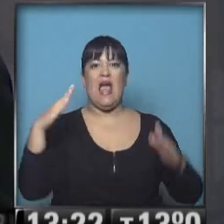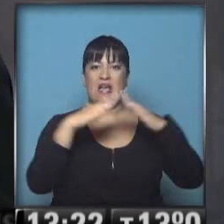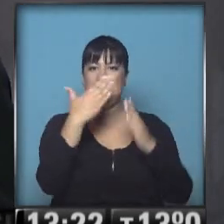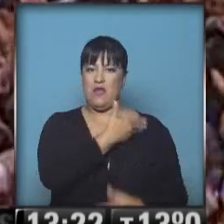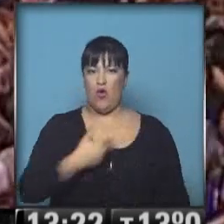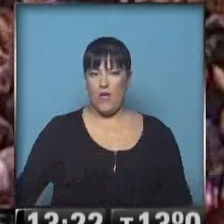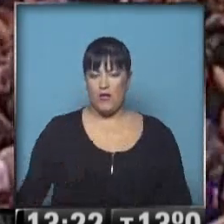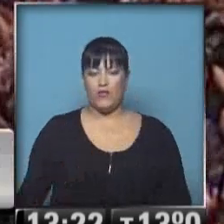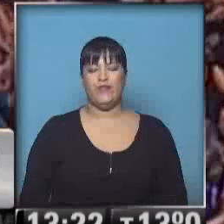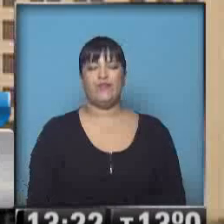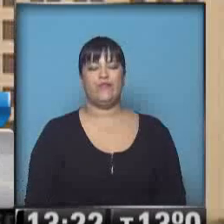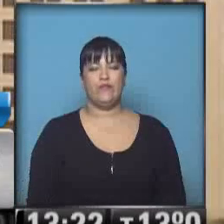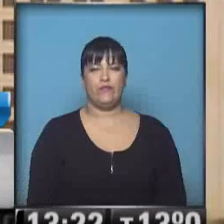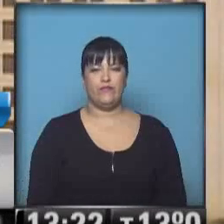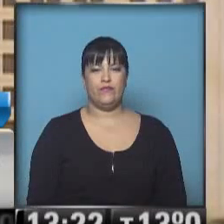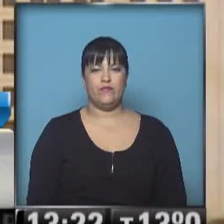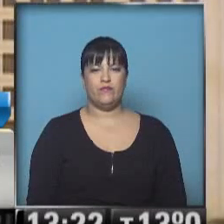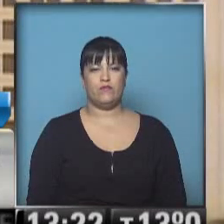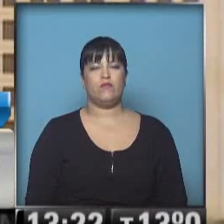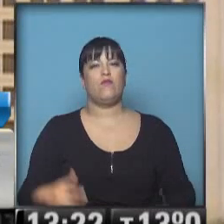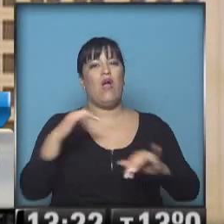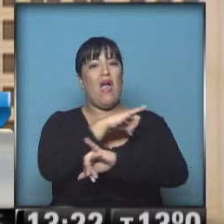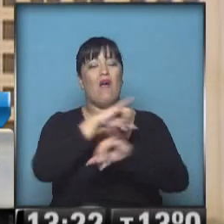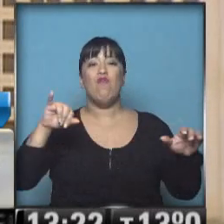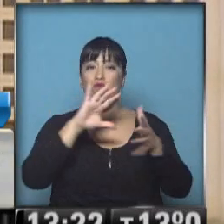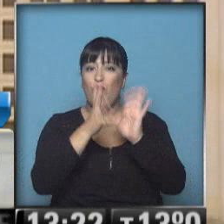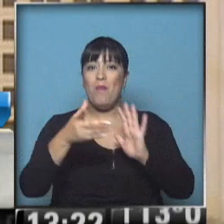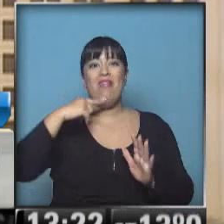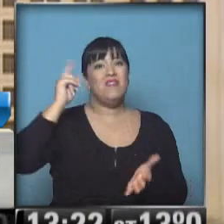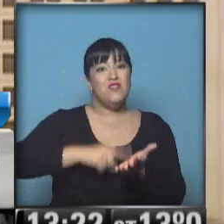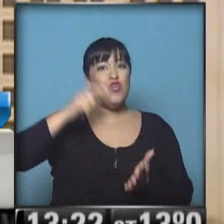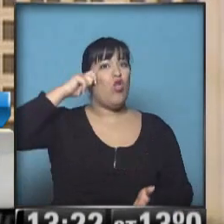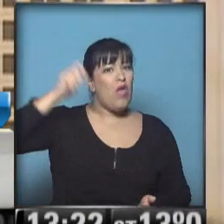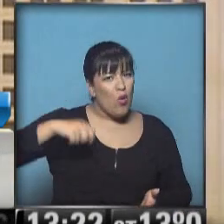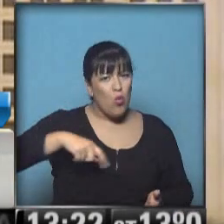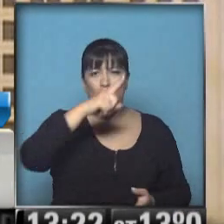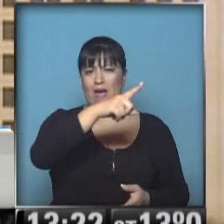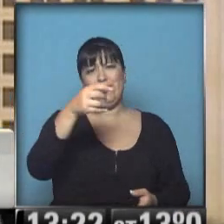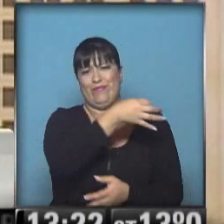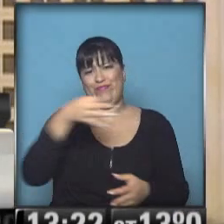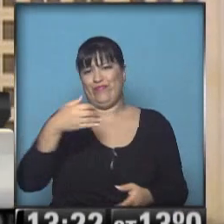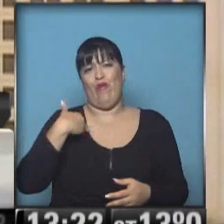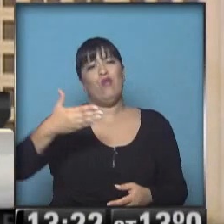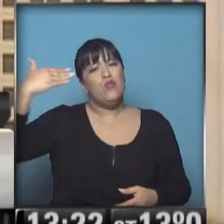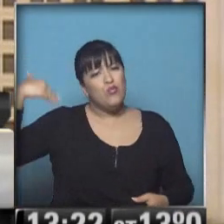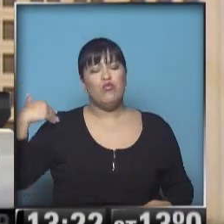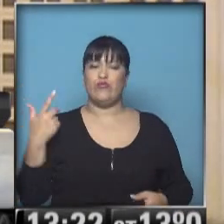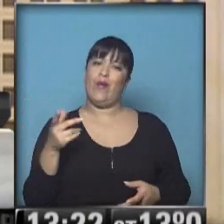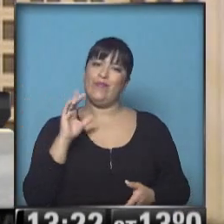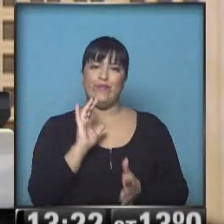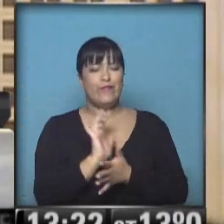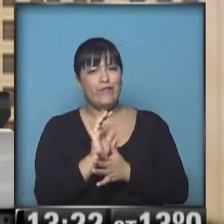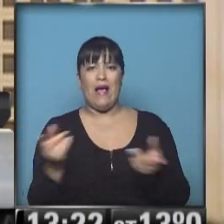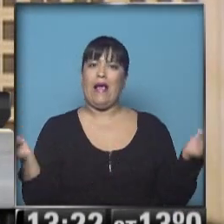Gobierno. El desacato confirma lo que vengo afirmando desde hace tiempo. Qué casualidad,